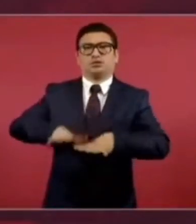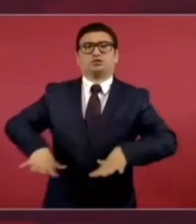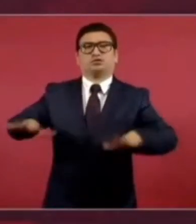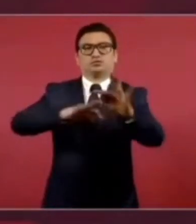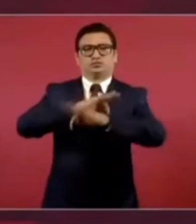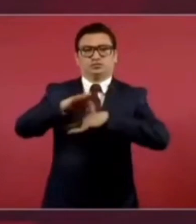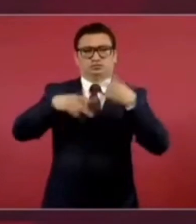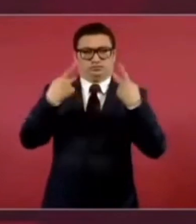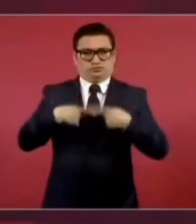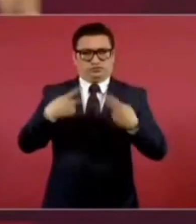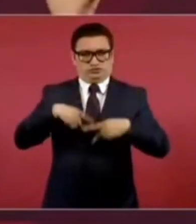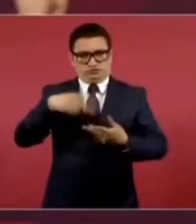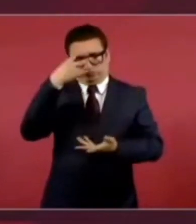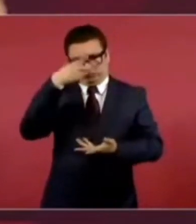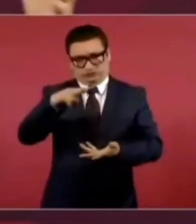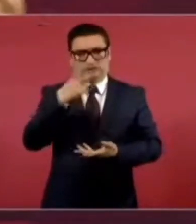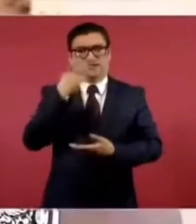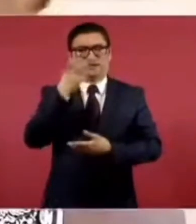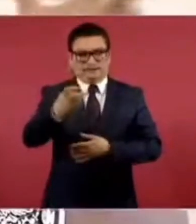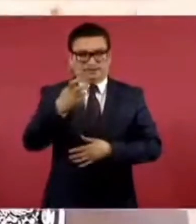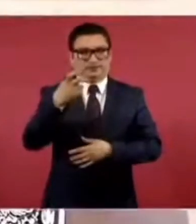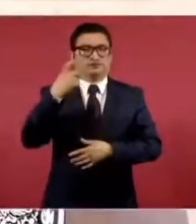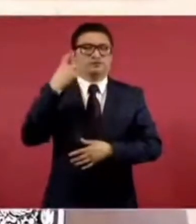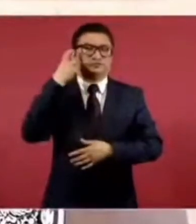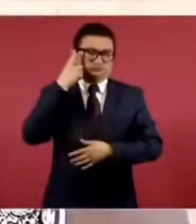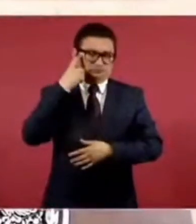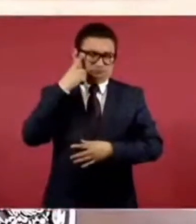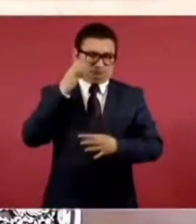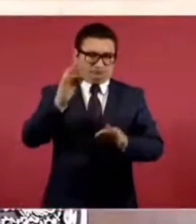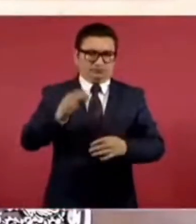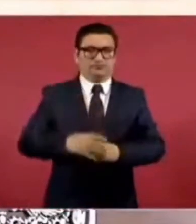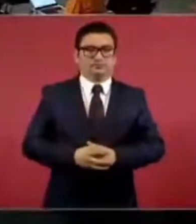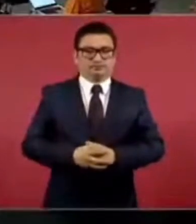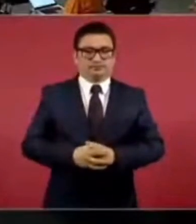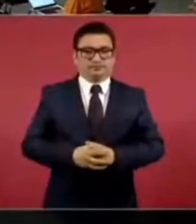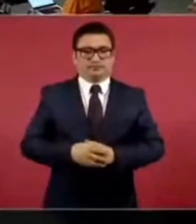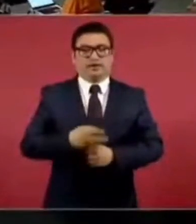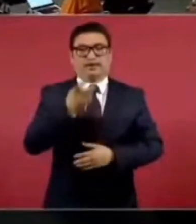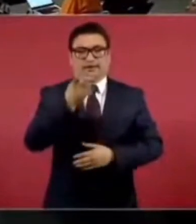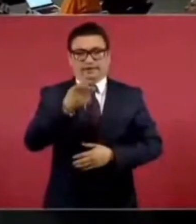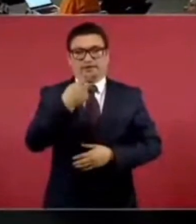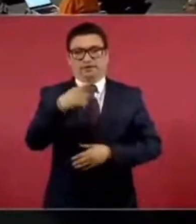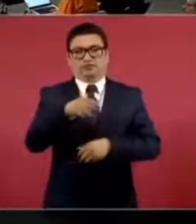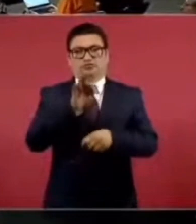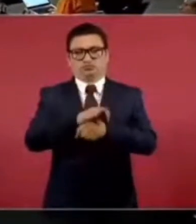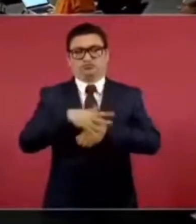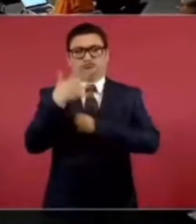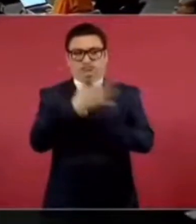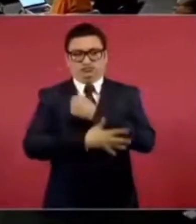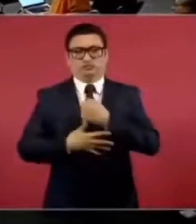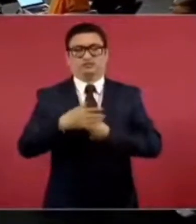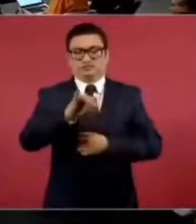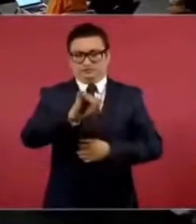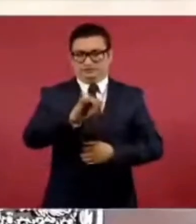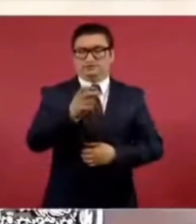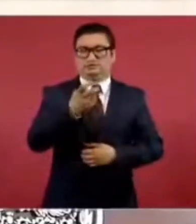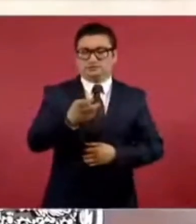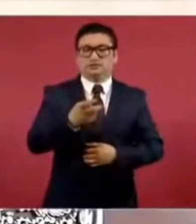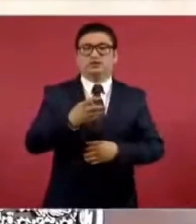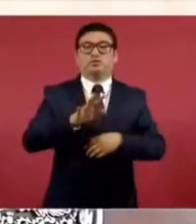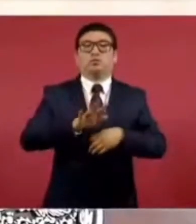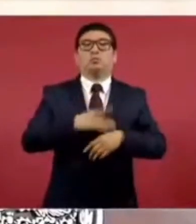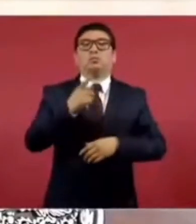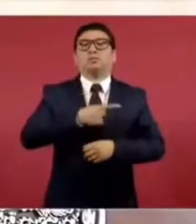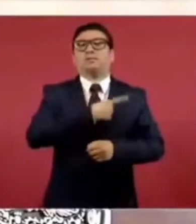sea, es una estrategia básica. Ese fue su escudo. Sí, primero por